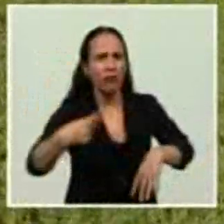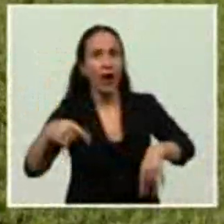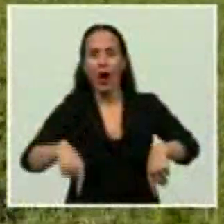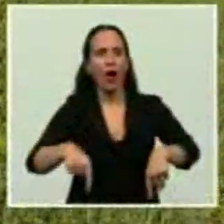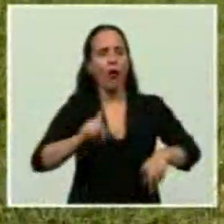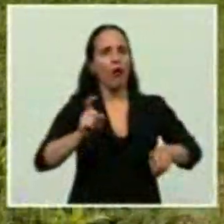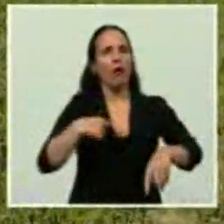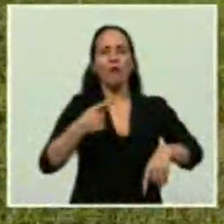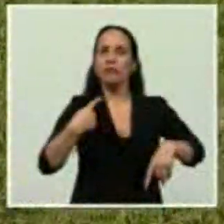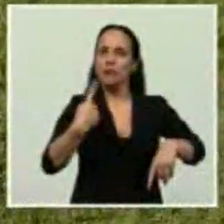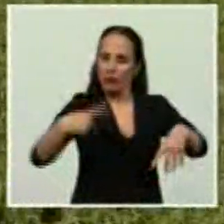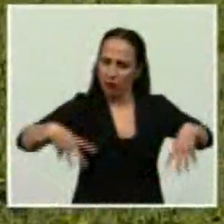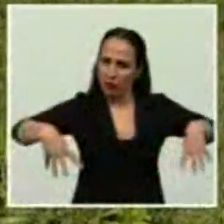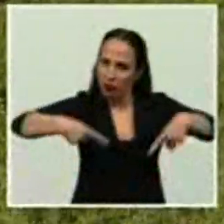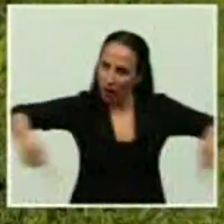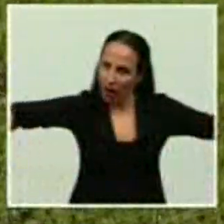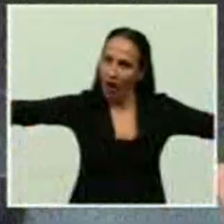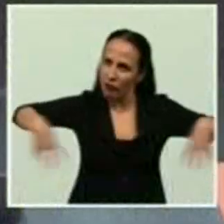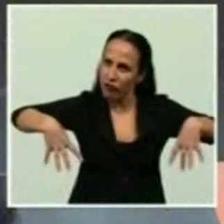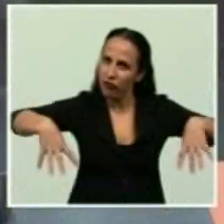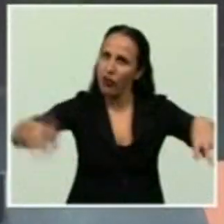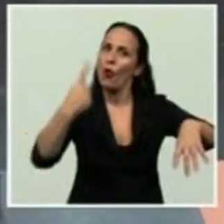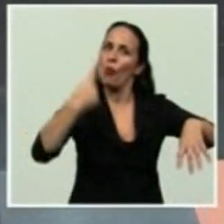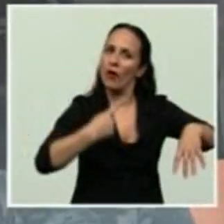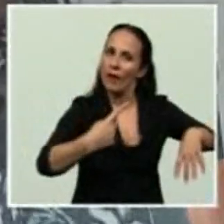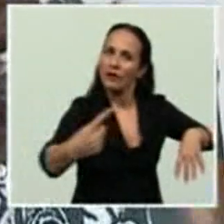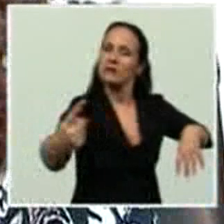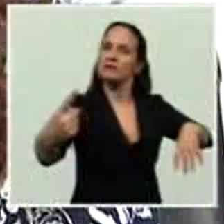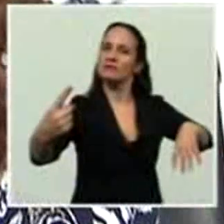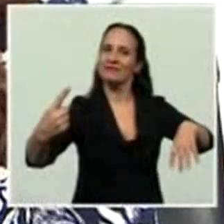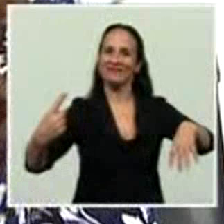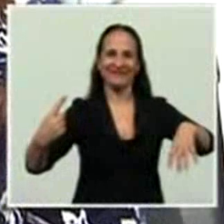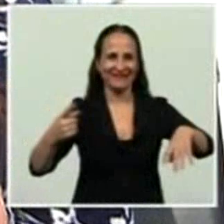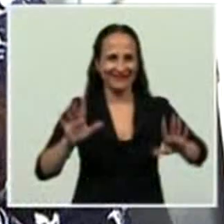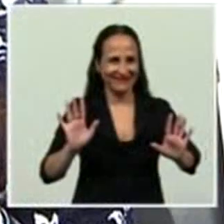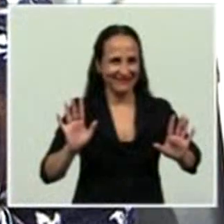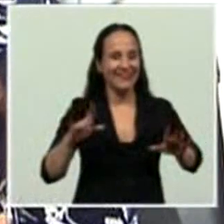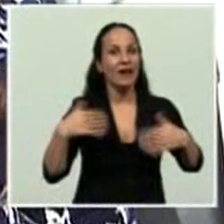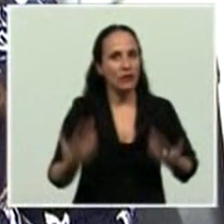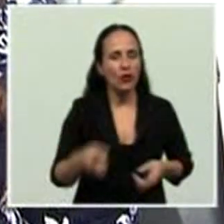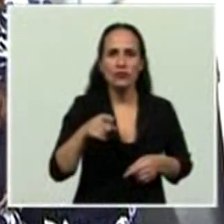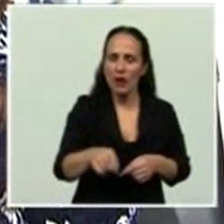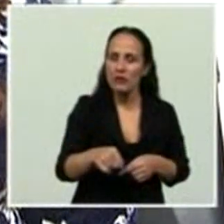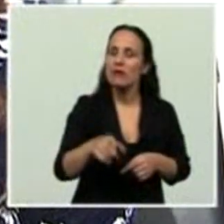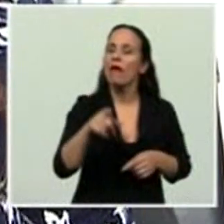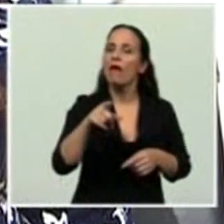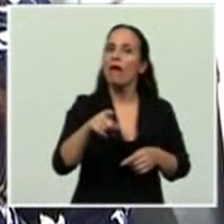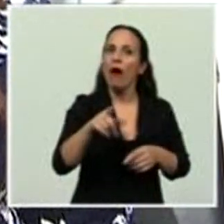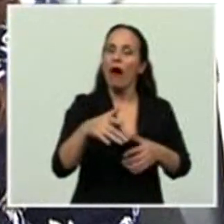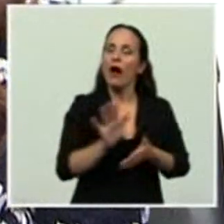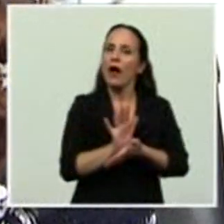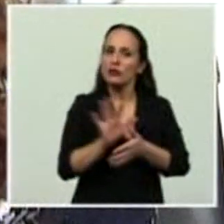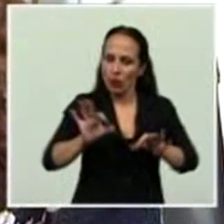cantidad de superficie además debe pasar una sola vez Entonces no tiene que hacer surco y por lo tanto se computa que